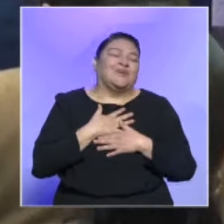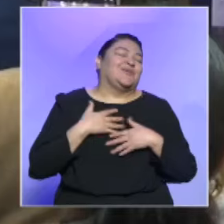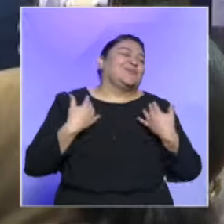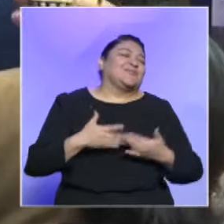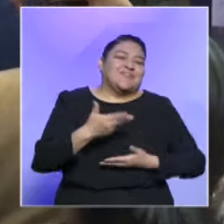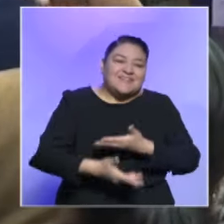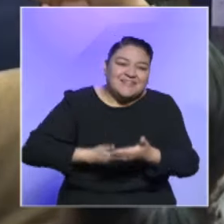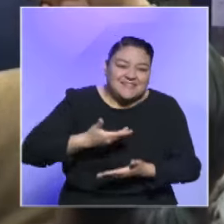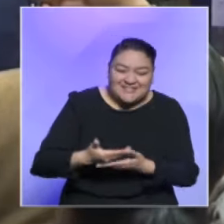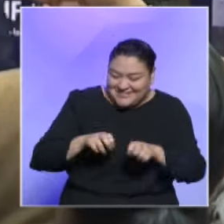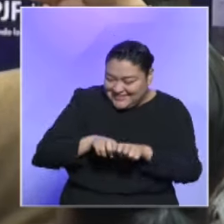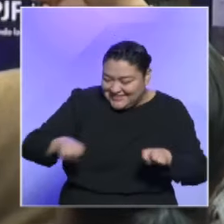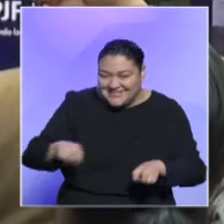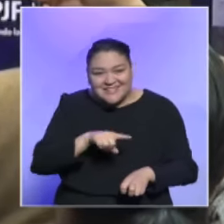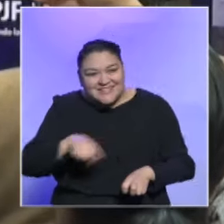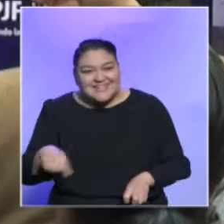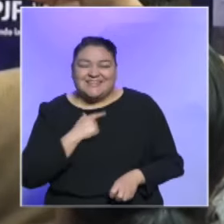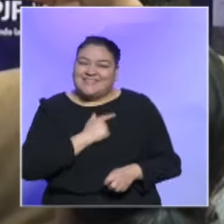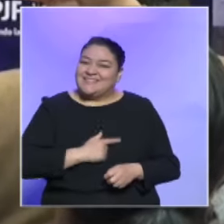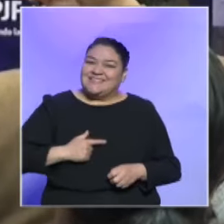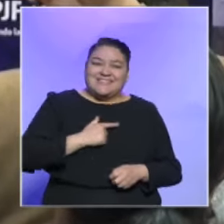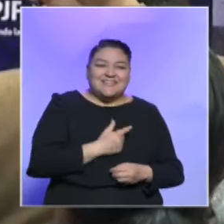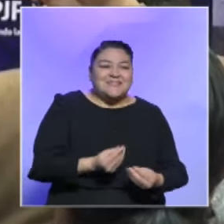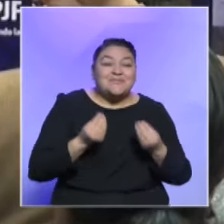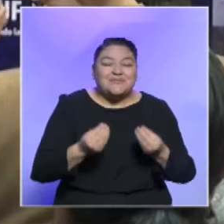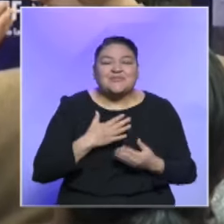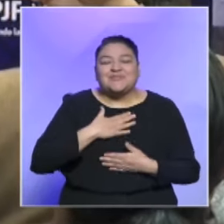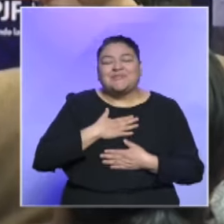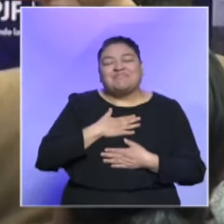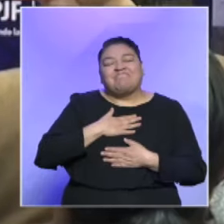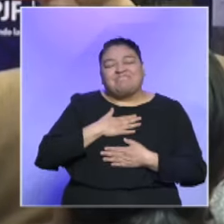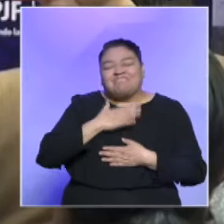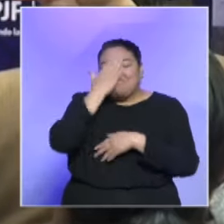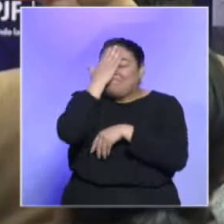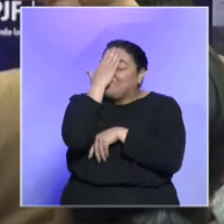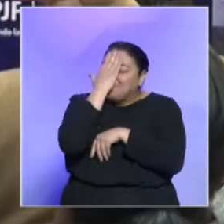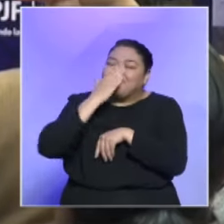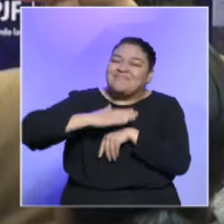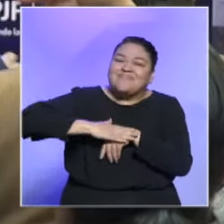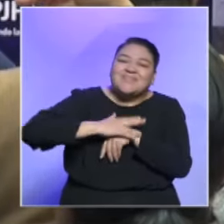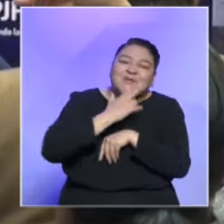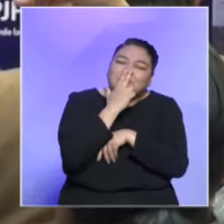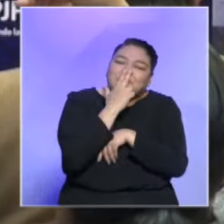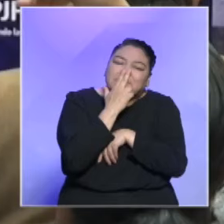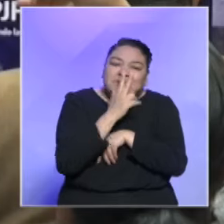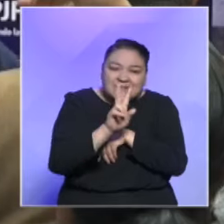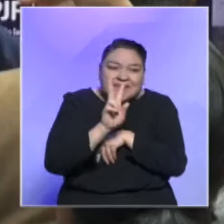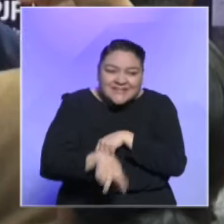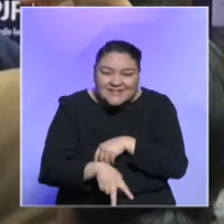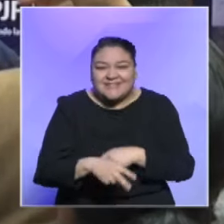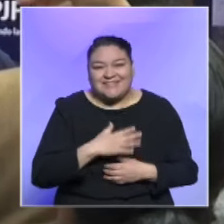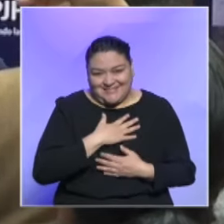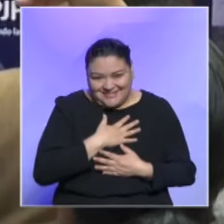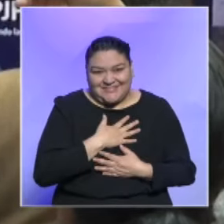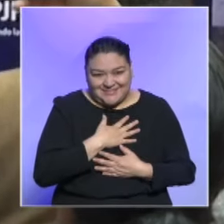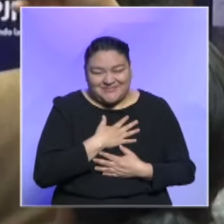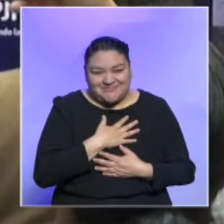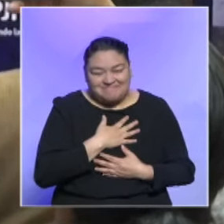presentación que, por supuesto, deja marcada mi vida, un registro muy importante y, por